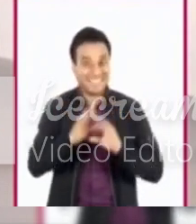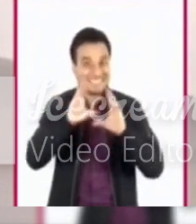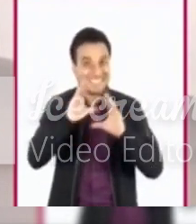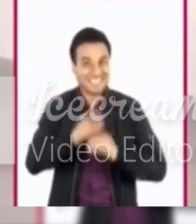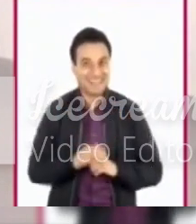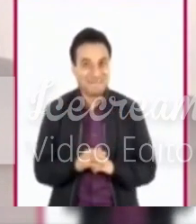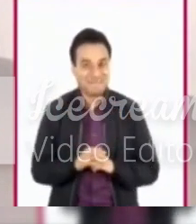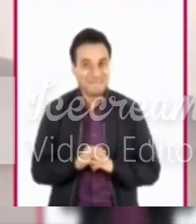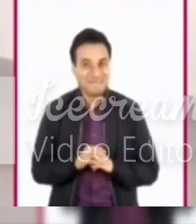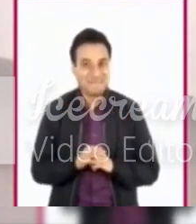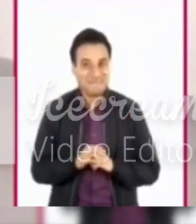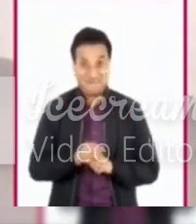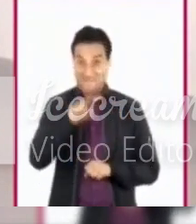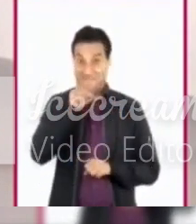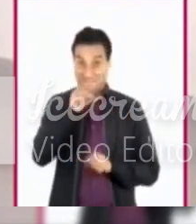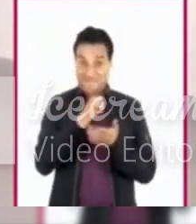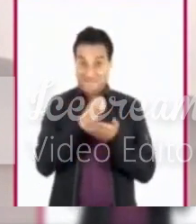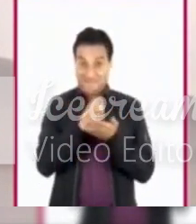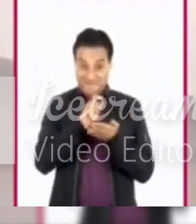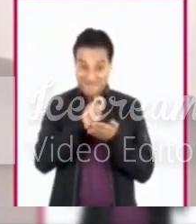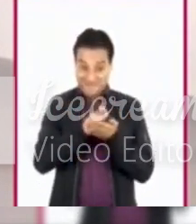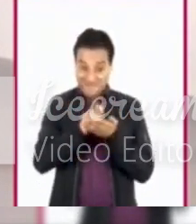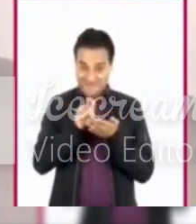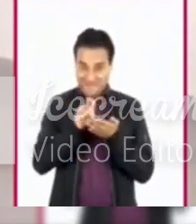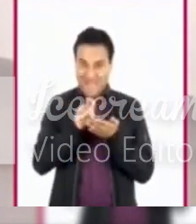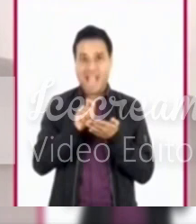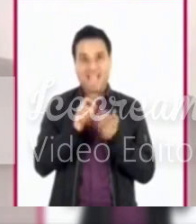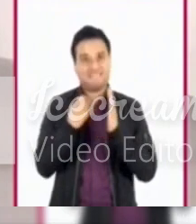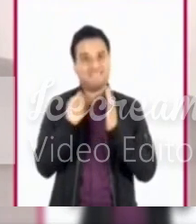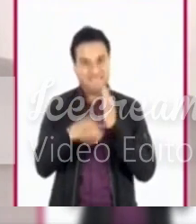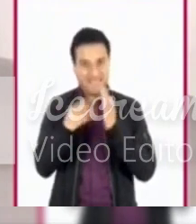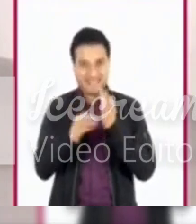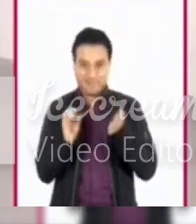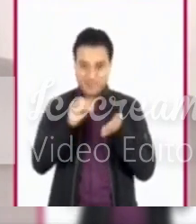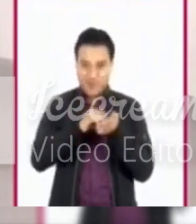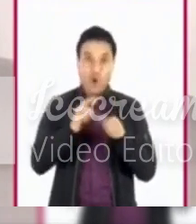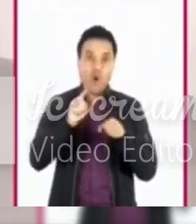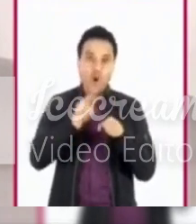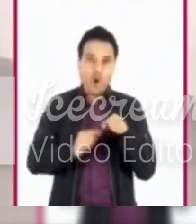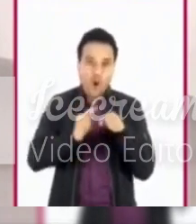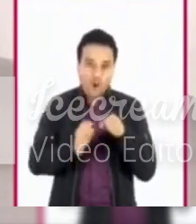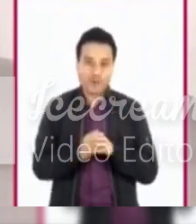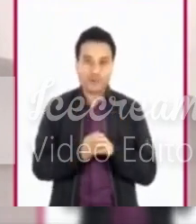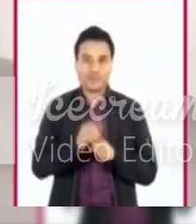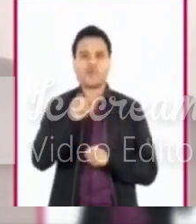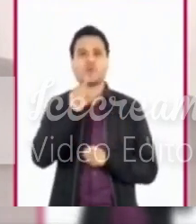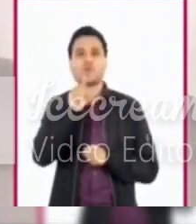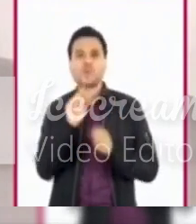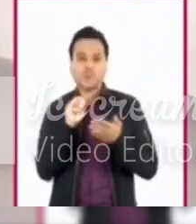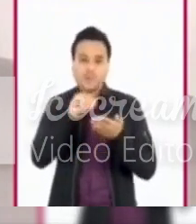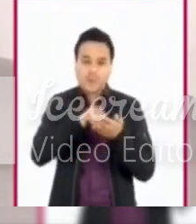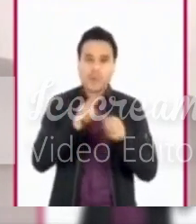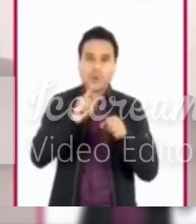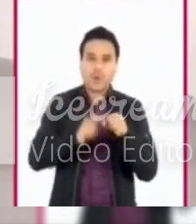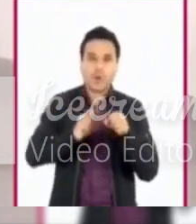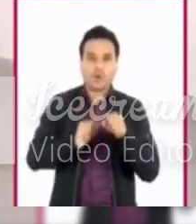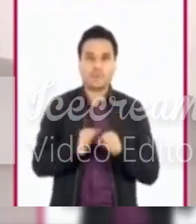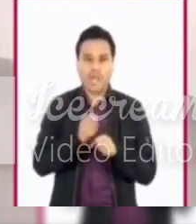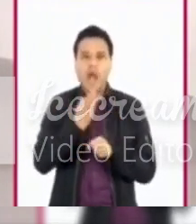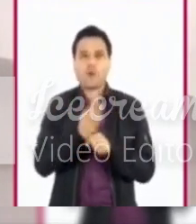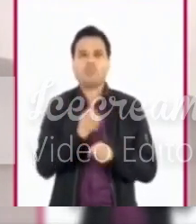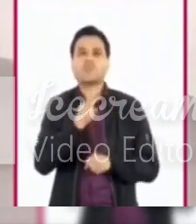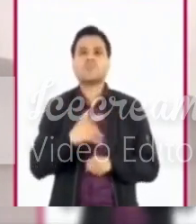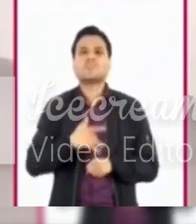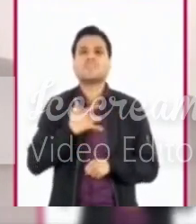Para complementar tus anotaciones, escribe el elemento color y usa diferentes colores para expresar cómo te sientes en